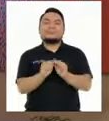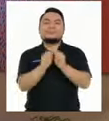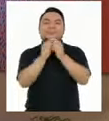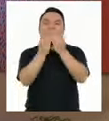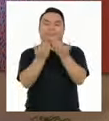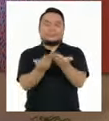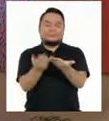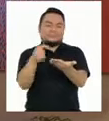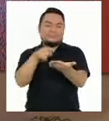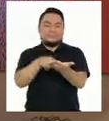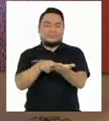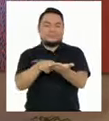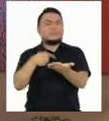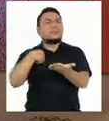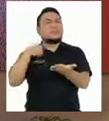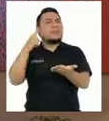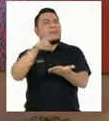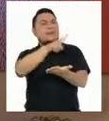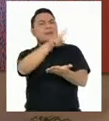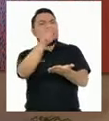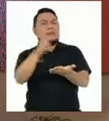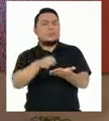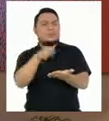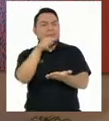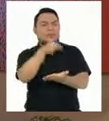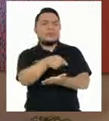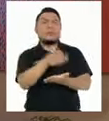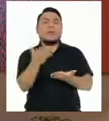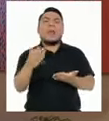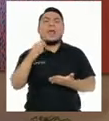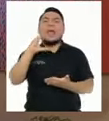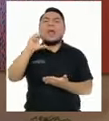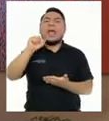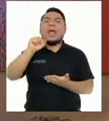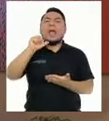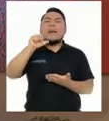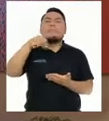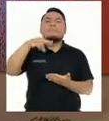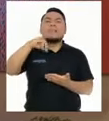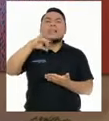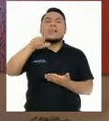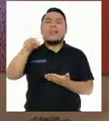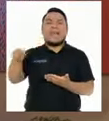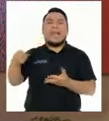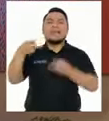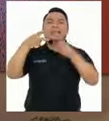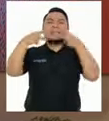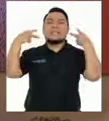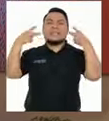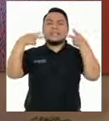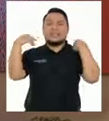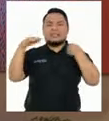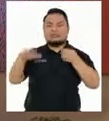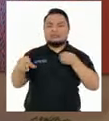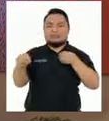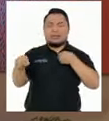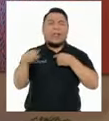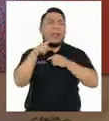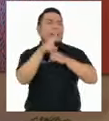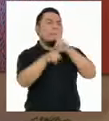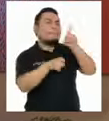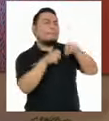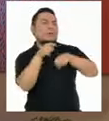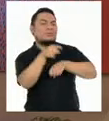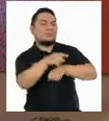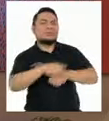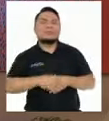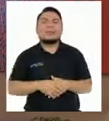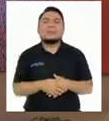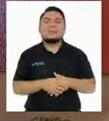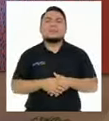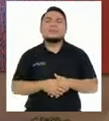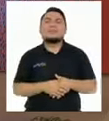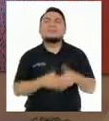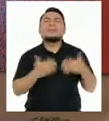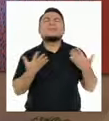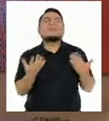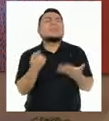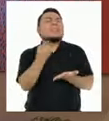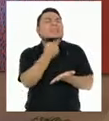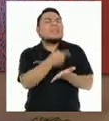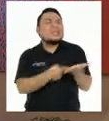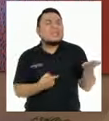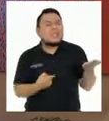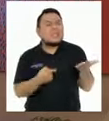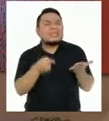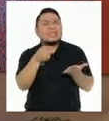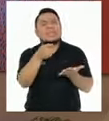Por aquí tengo una pregunta de Camila de Iquitos. Ella pregunta, ¿qué rutinas